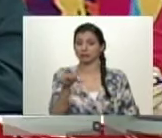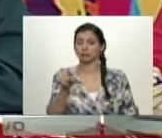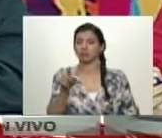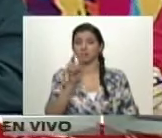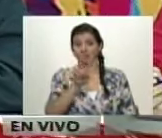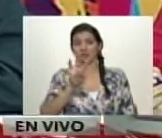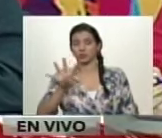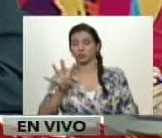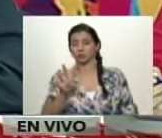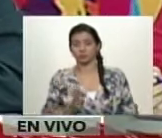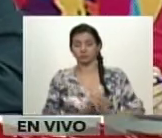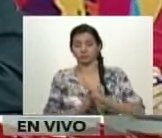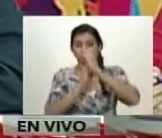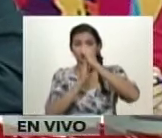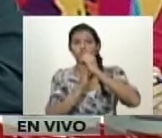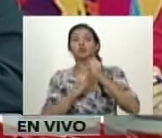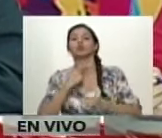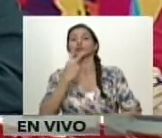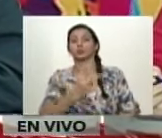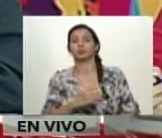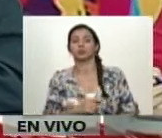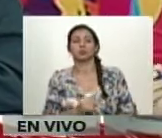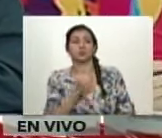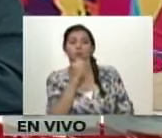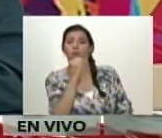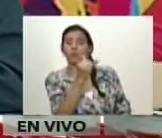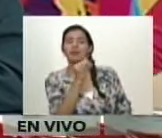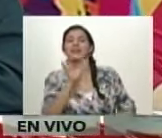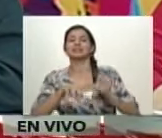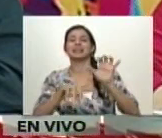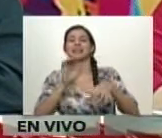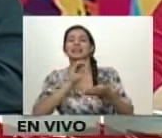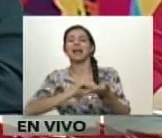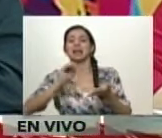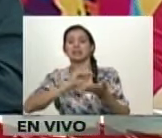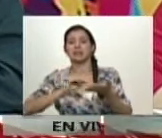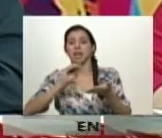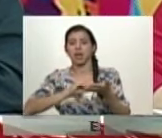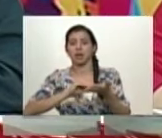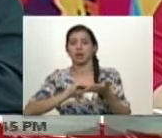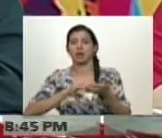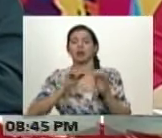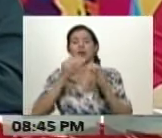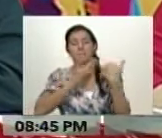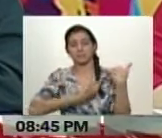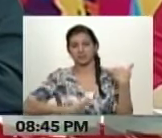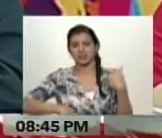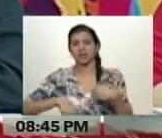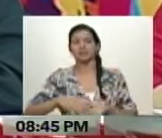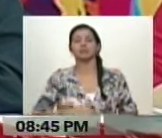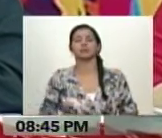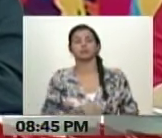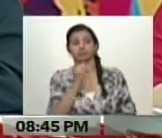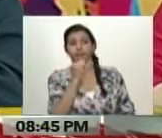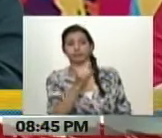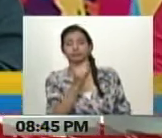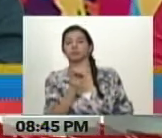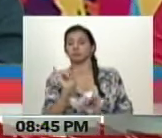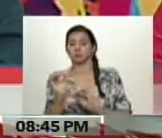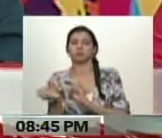de manera directa a la Secretaría de la Presidencia, y desde ya estos